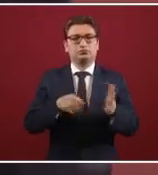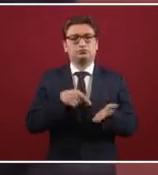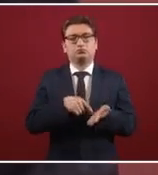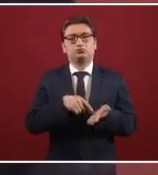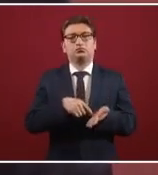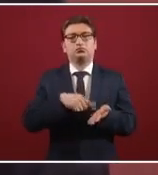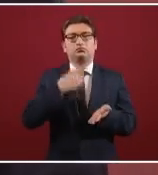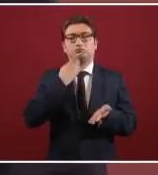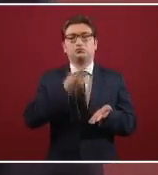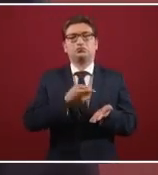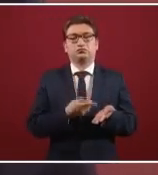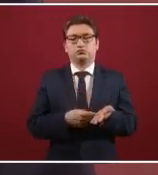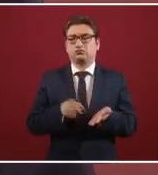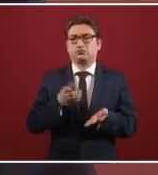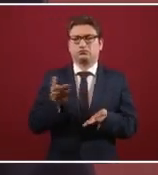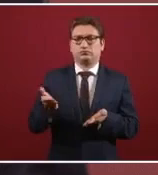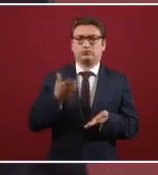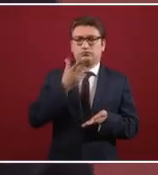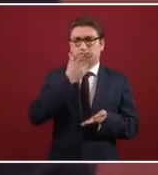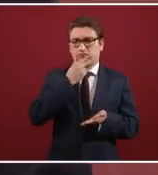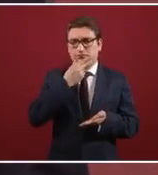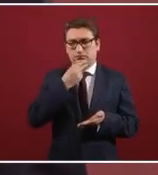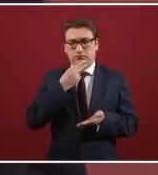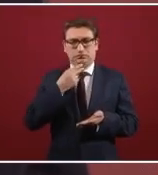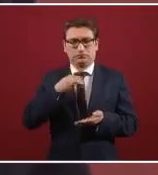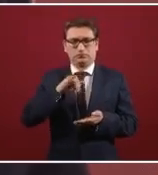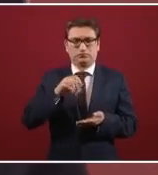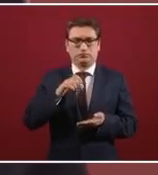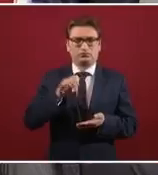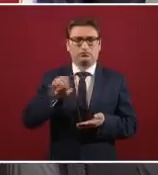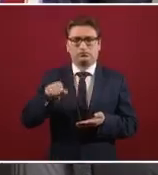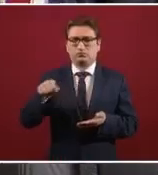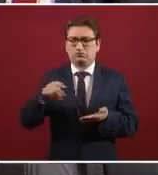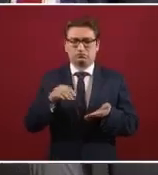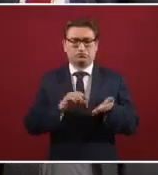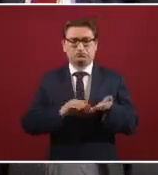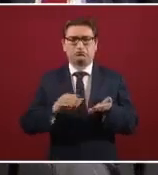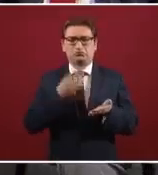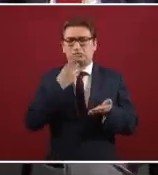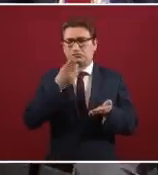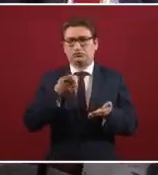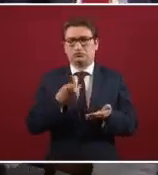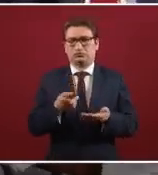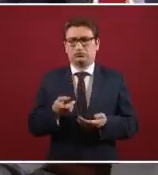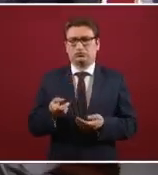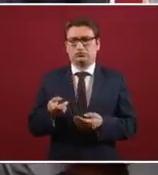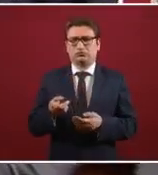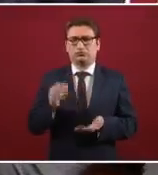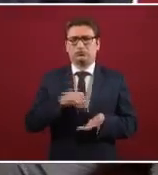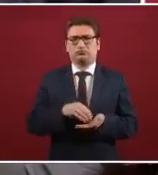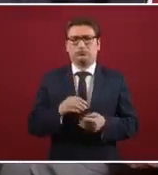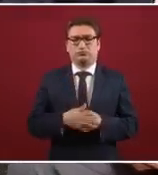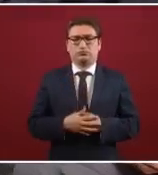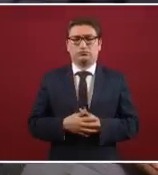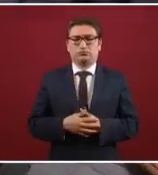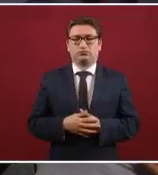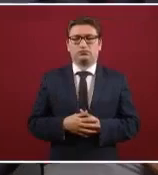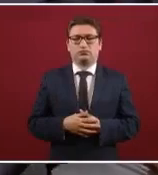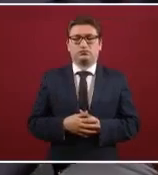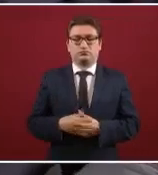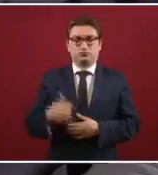declara este señor o se le atribuye la declaración de que yo estoy